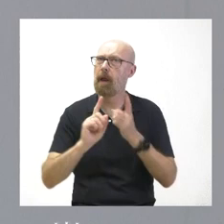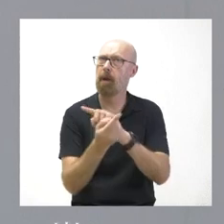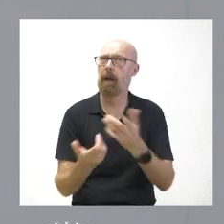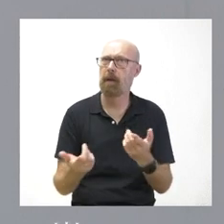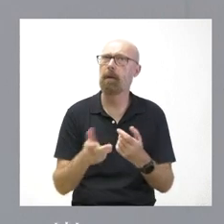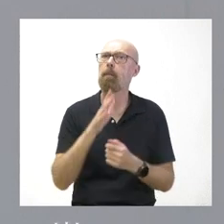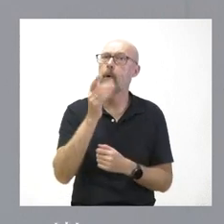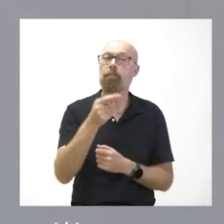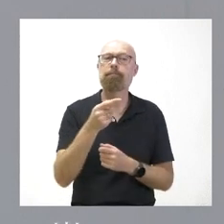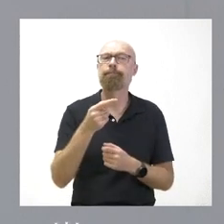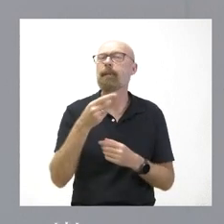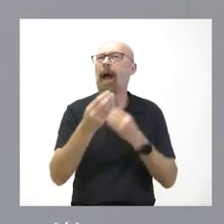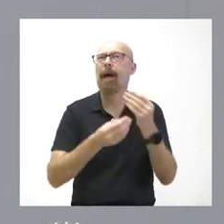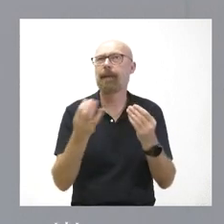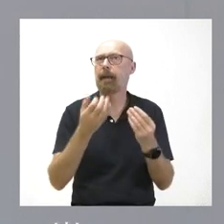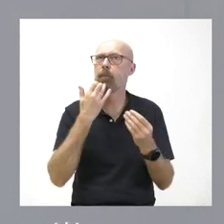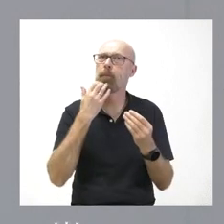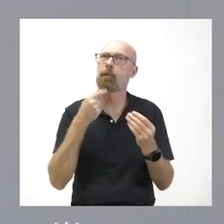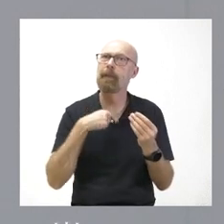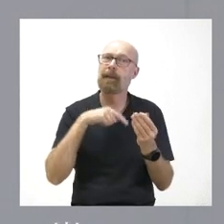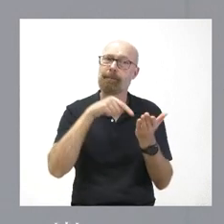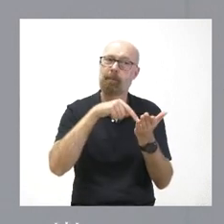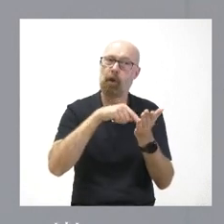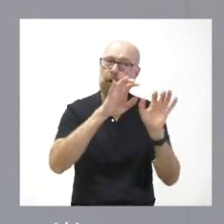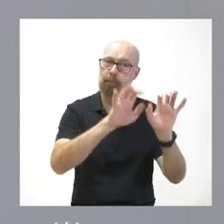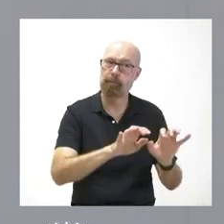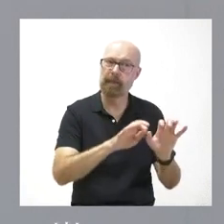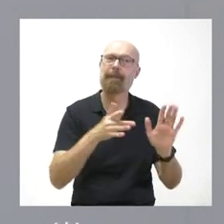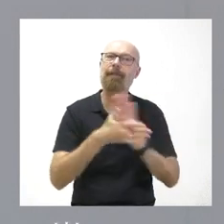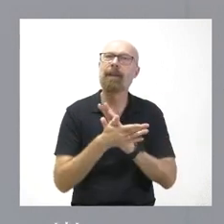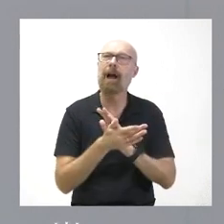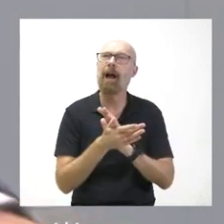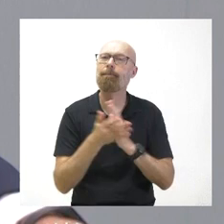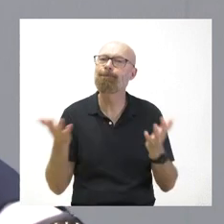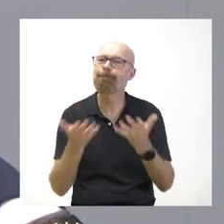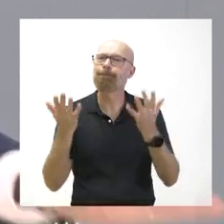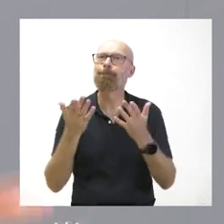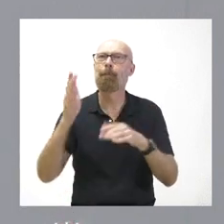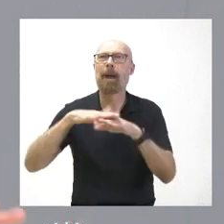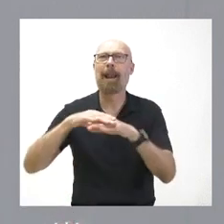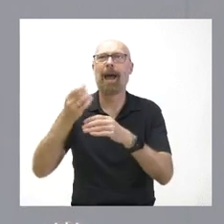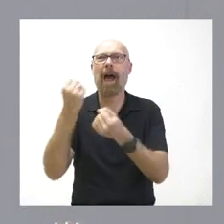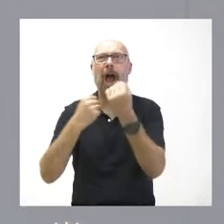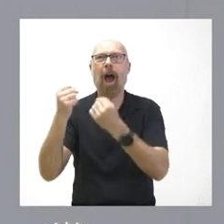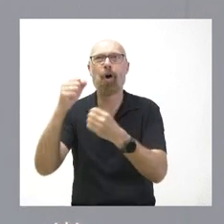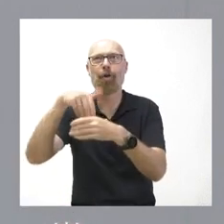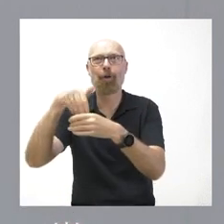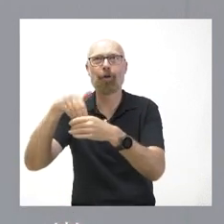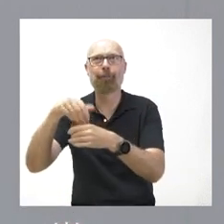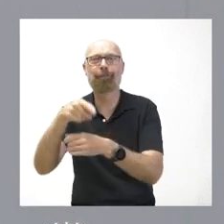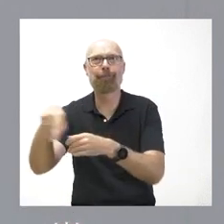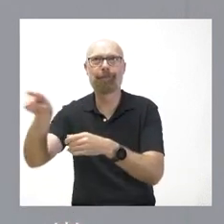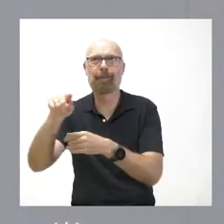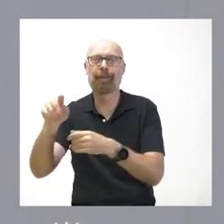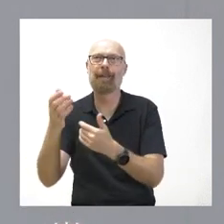esto es un mayor estímulo al ahorro un mayor estímulo a que esto que se ahorra y que no está en manos de la Administración